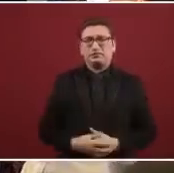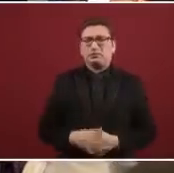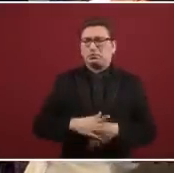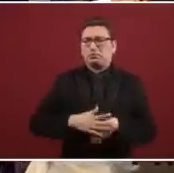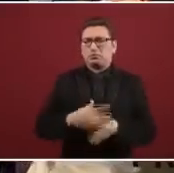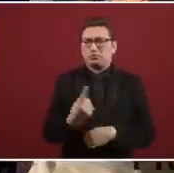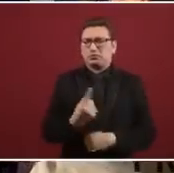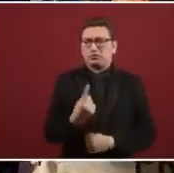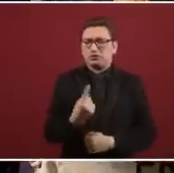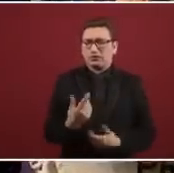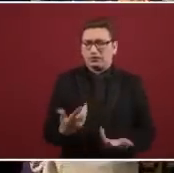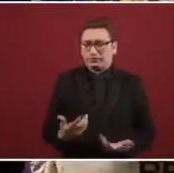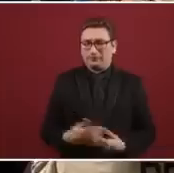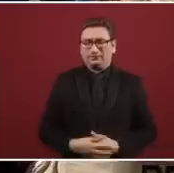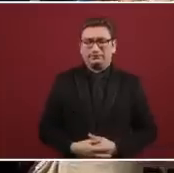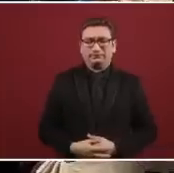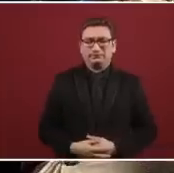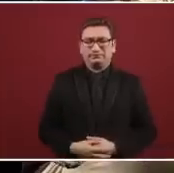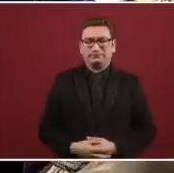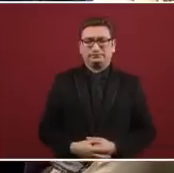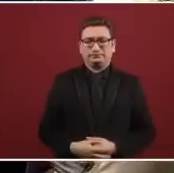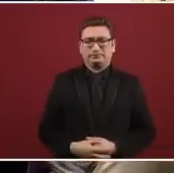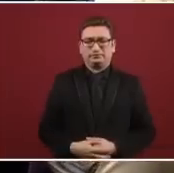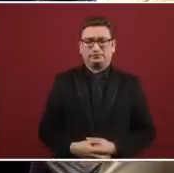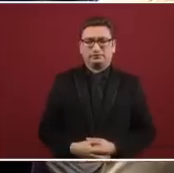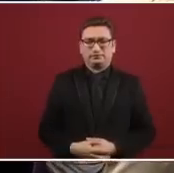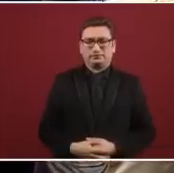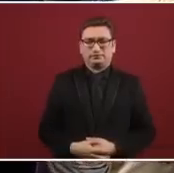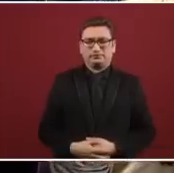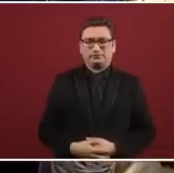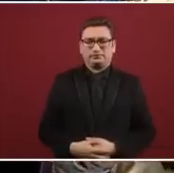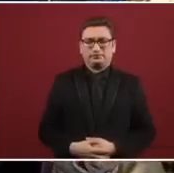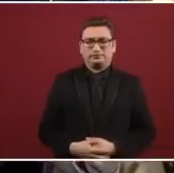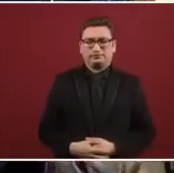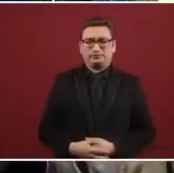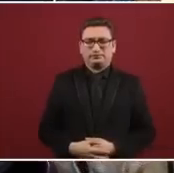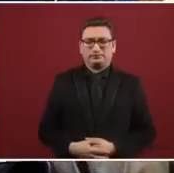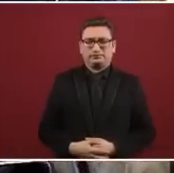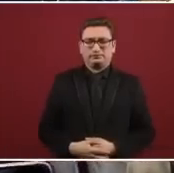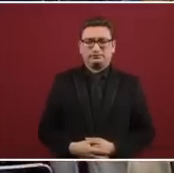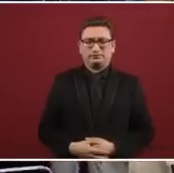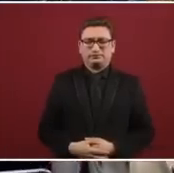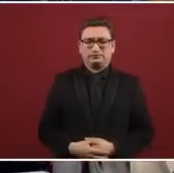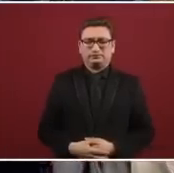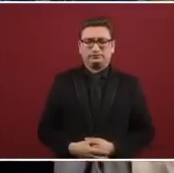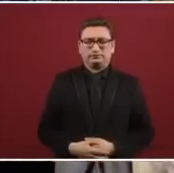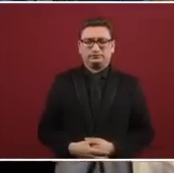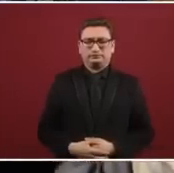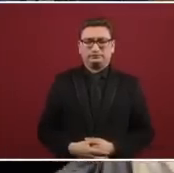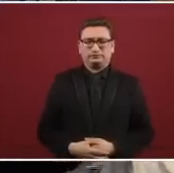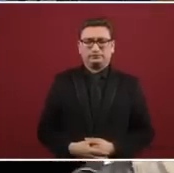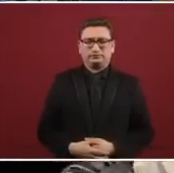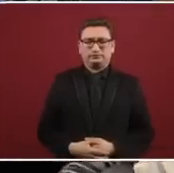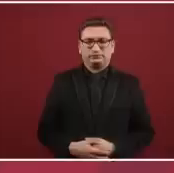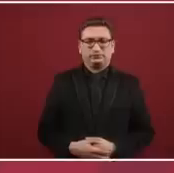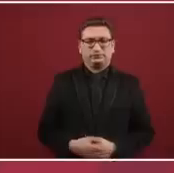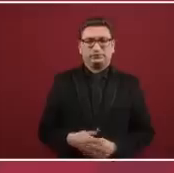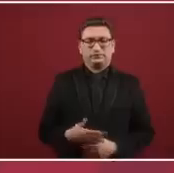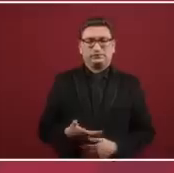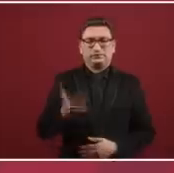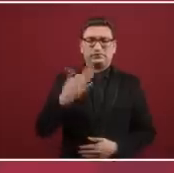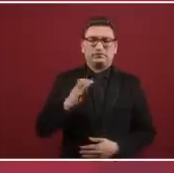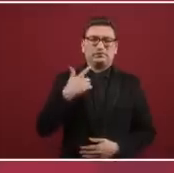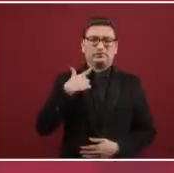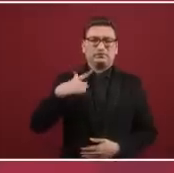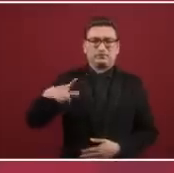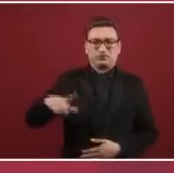se da a conocer y es notorio que no funcionó la política económica